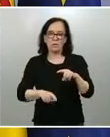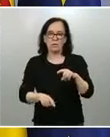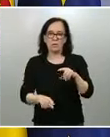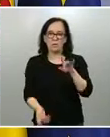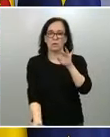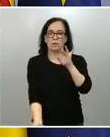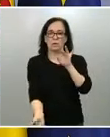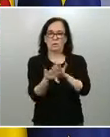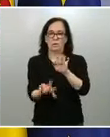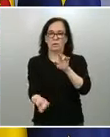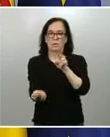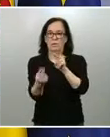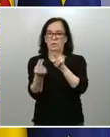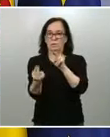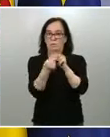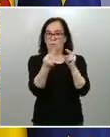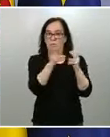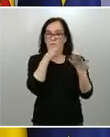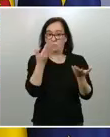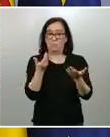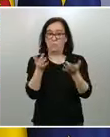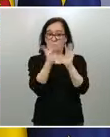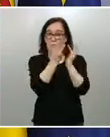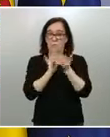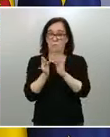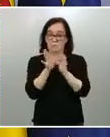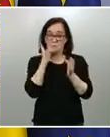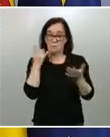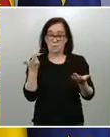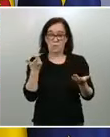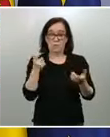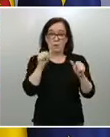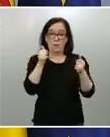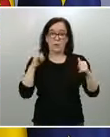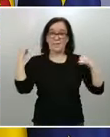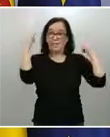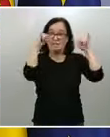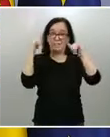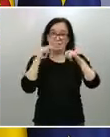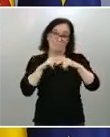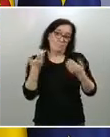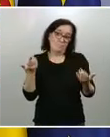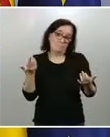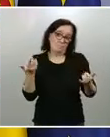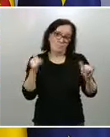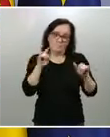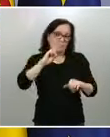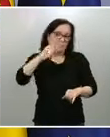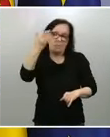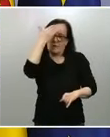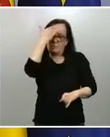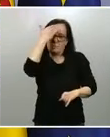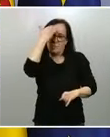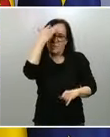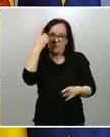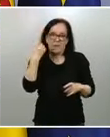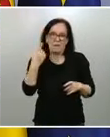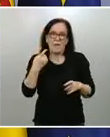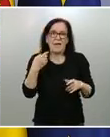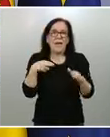y de hecho pues el modo aéreo es el principal principal medio para